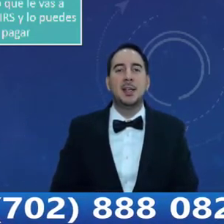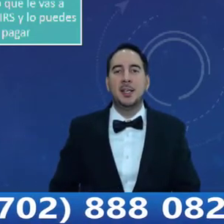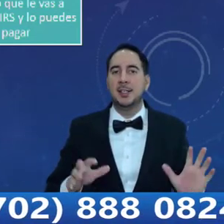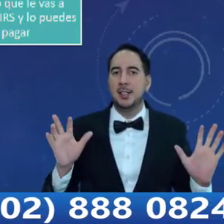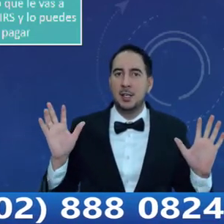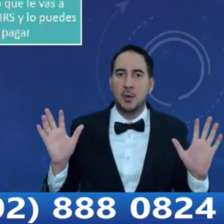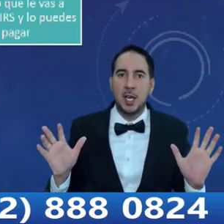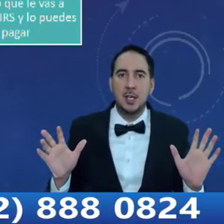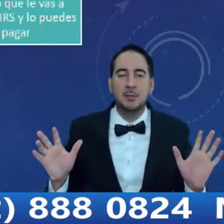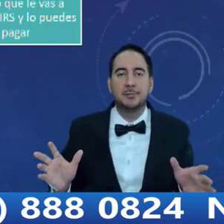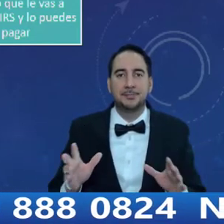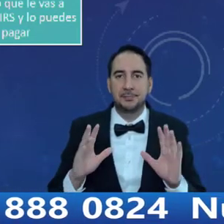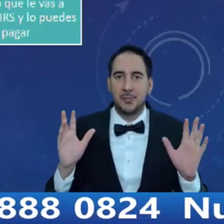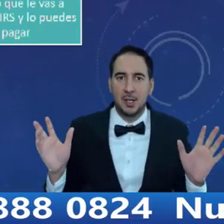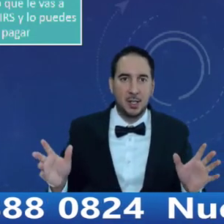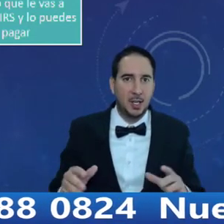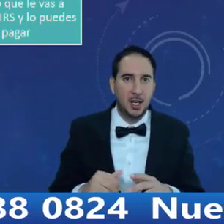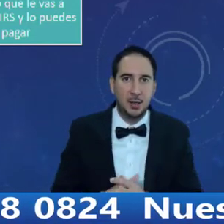Aquí solamente es decir, ok.